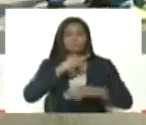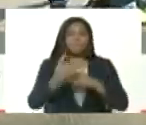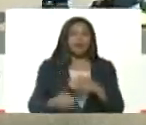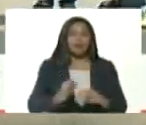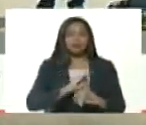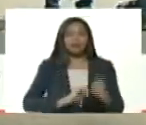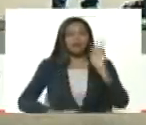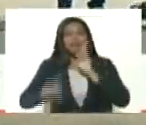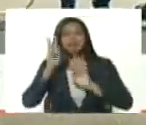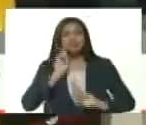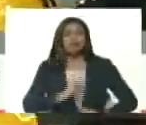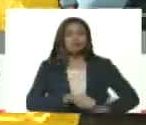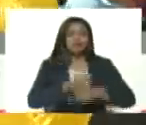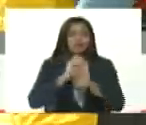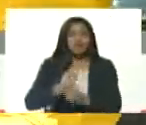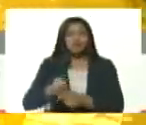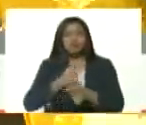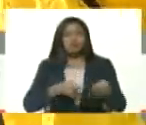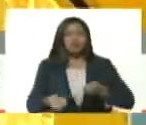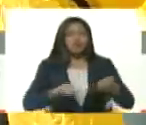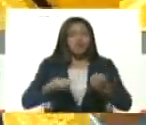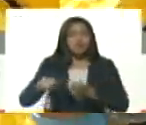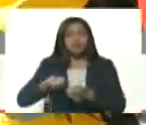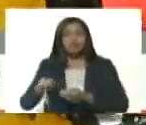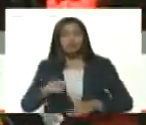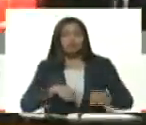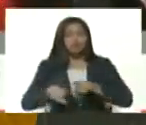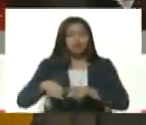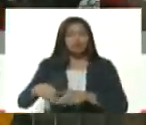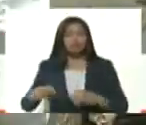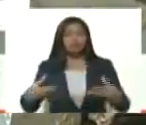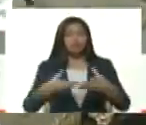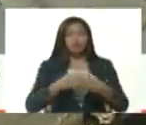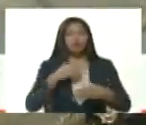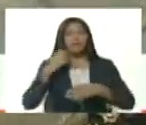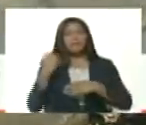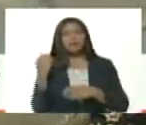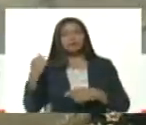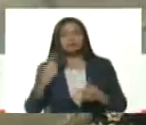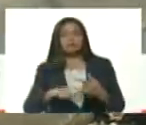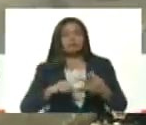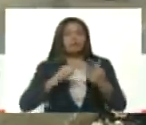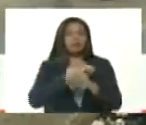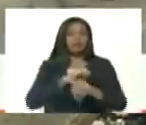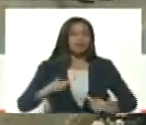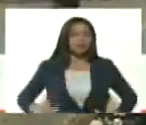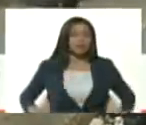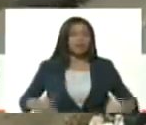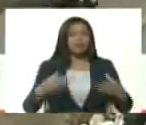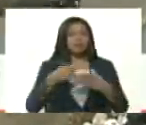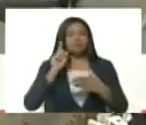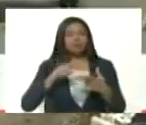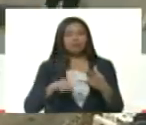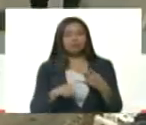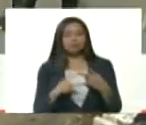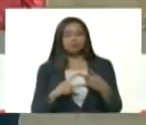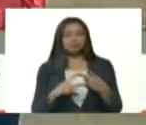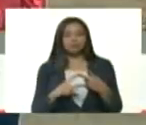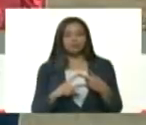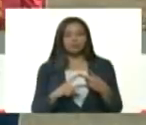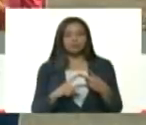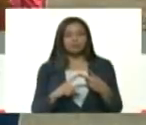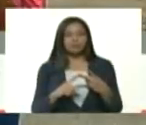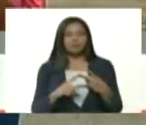de desinfección en coordinación perfecta con los organismos policiales, la Fuerza Armada Nacional